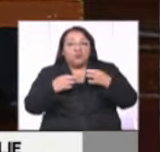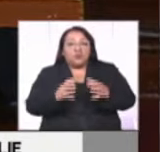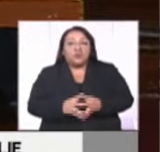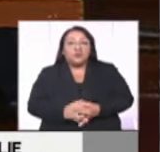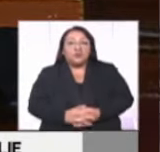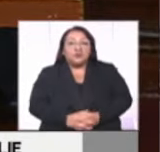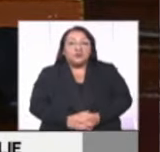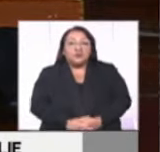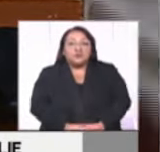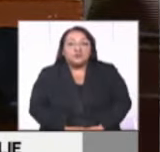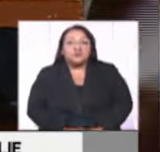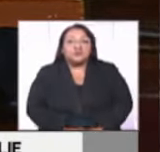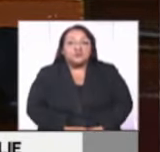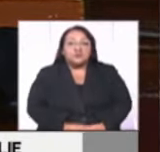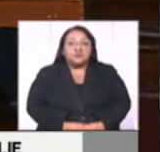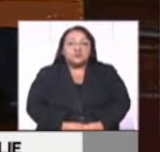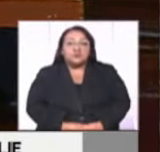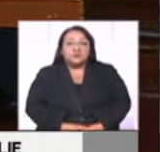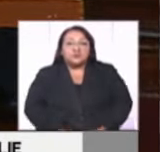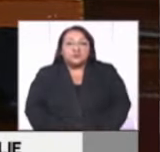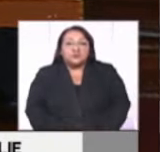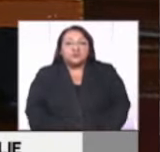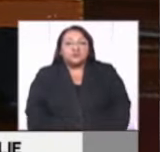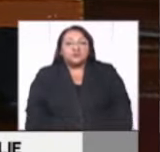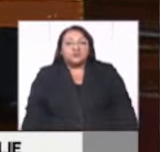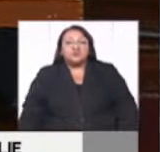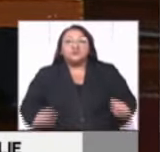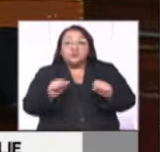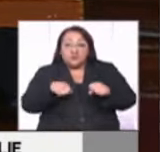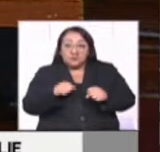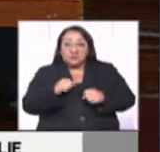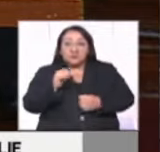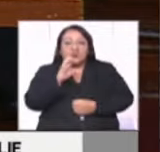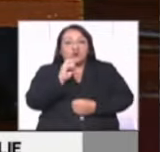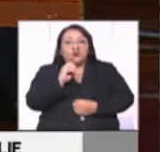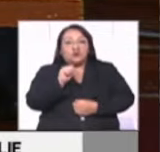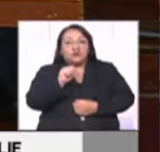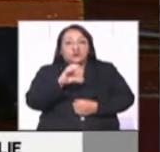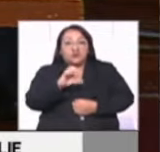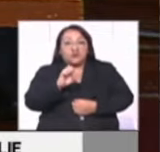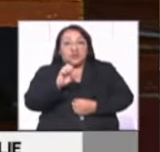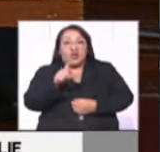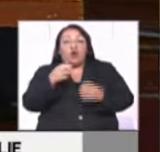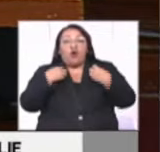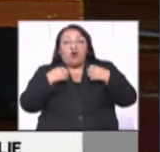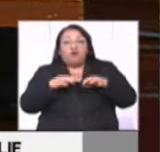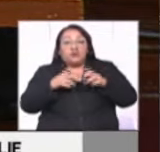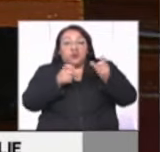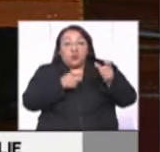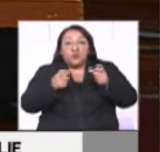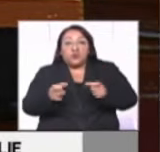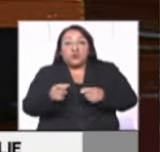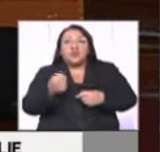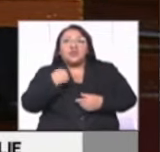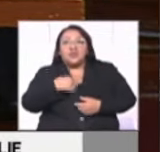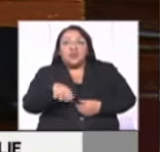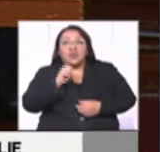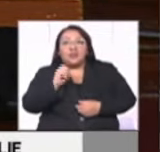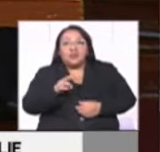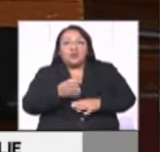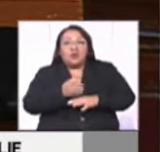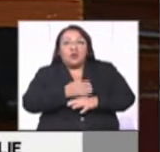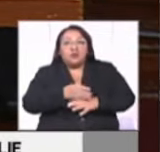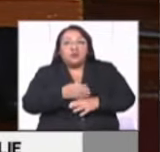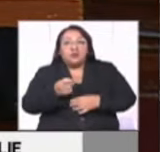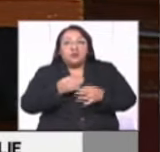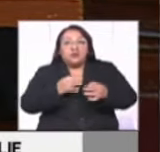pública. Y efectivamente, la OCE ha determinado lo que